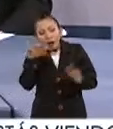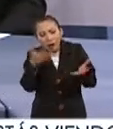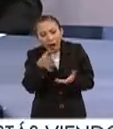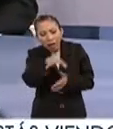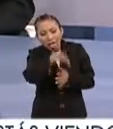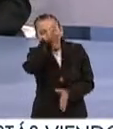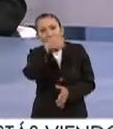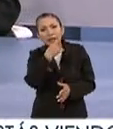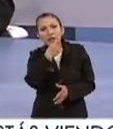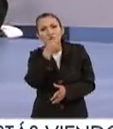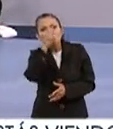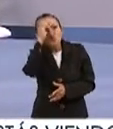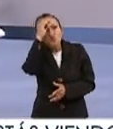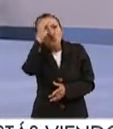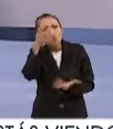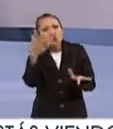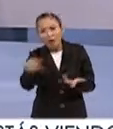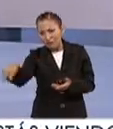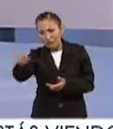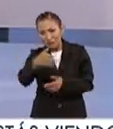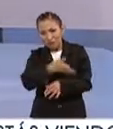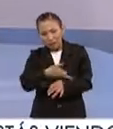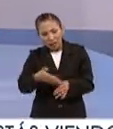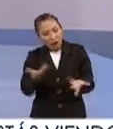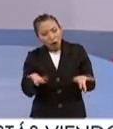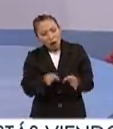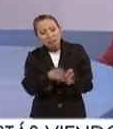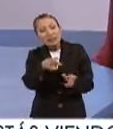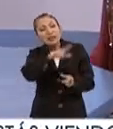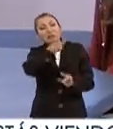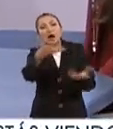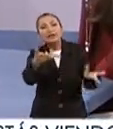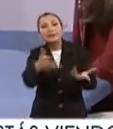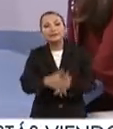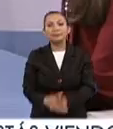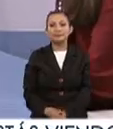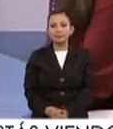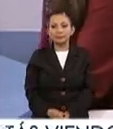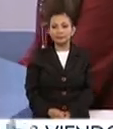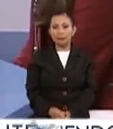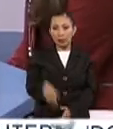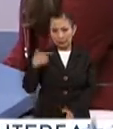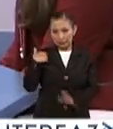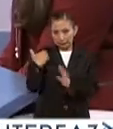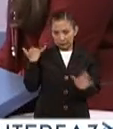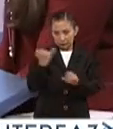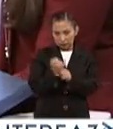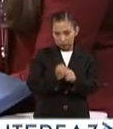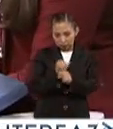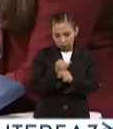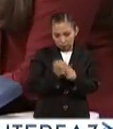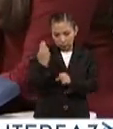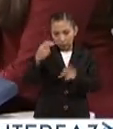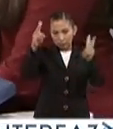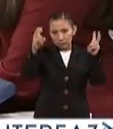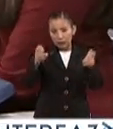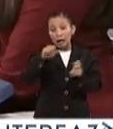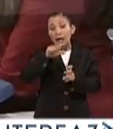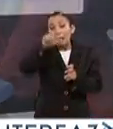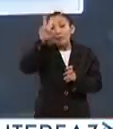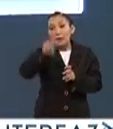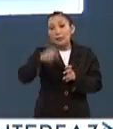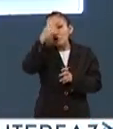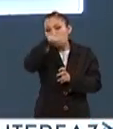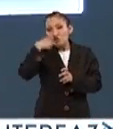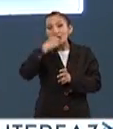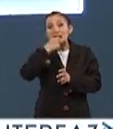niño sobredotado pues las familias y qué hacer en ese momento? Bueno, se hizo una investigación que se llama El verdadero